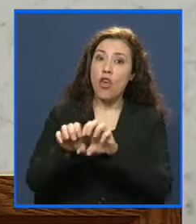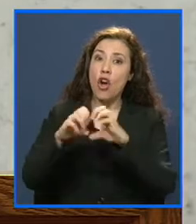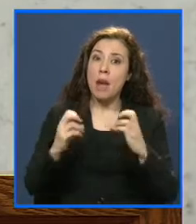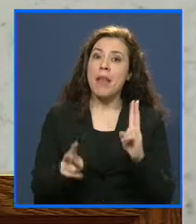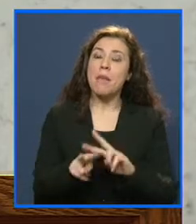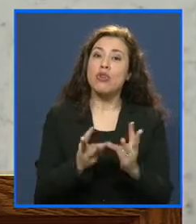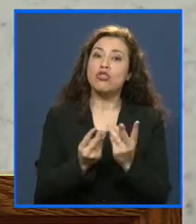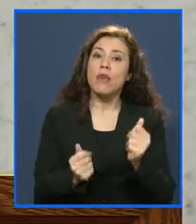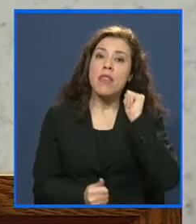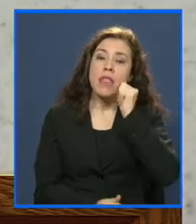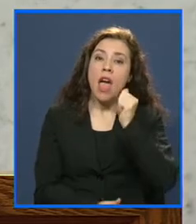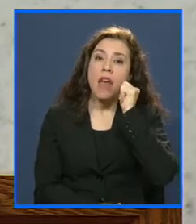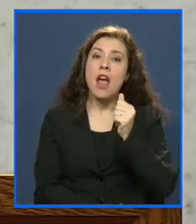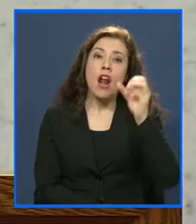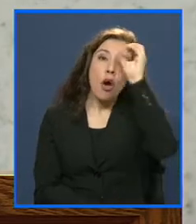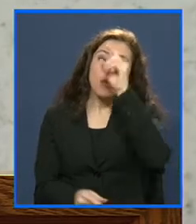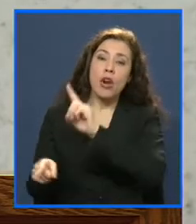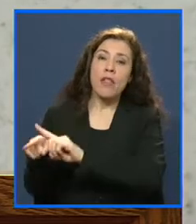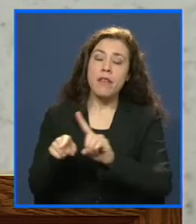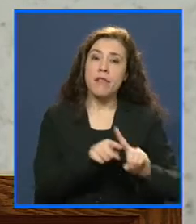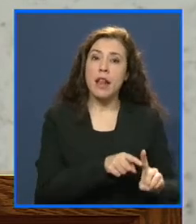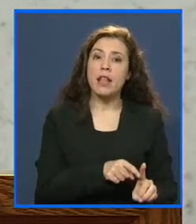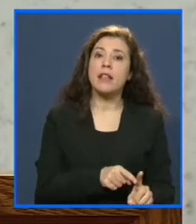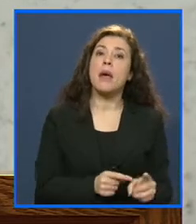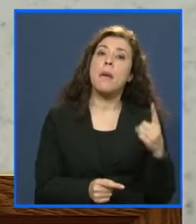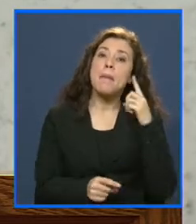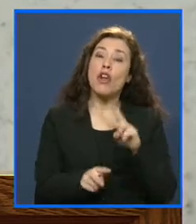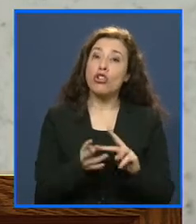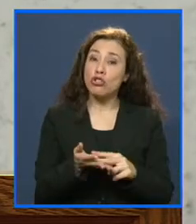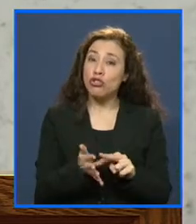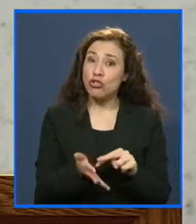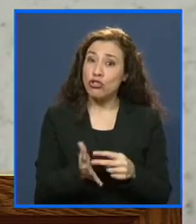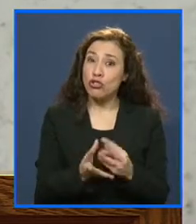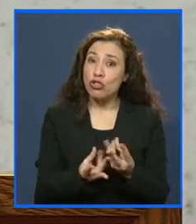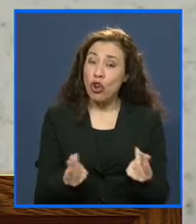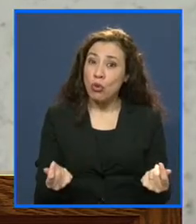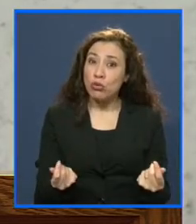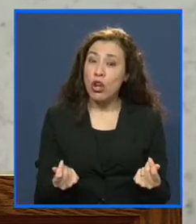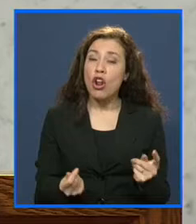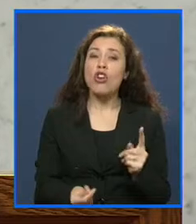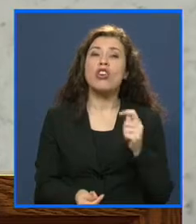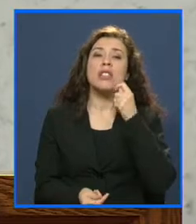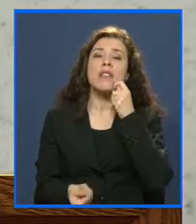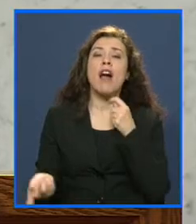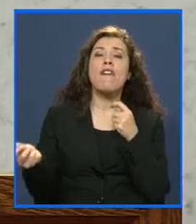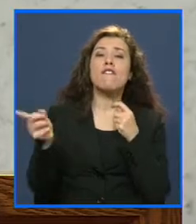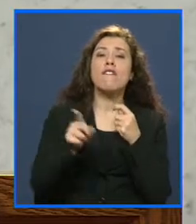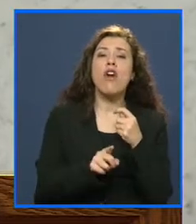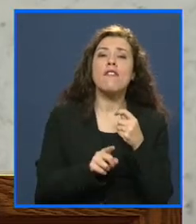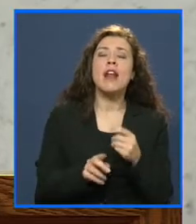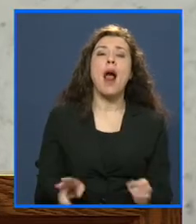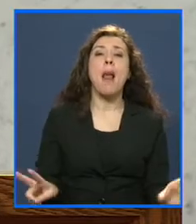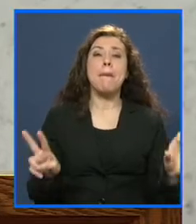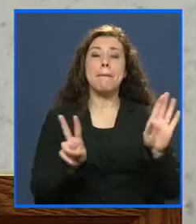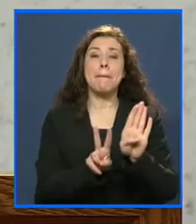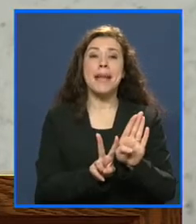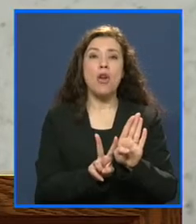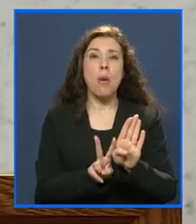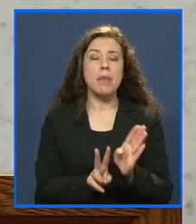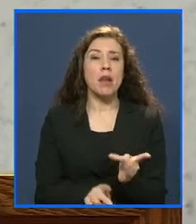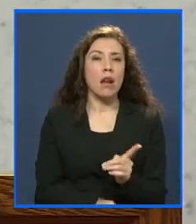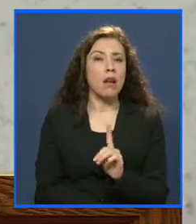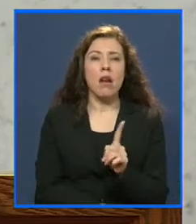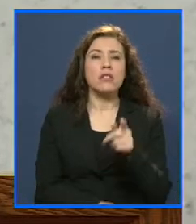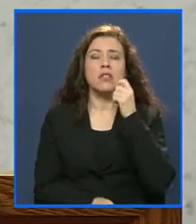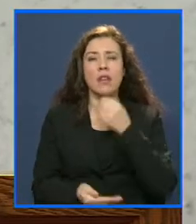conflictos y discrepancias pero la solución a estas dificultades no pasa por volver a la lógica binominal de la transición eso sería retroceder